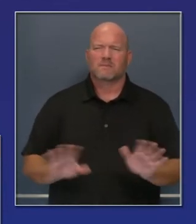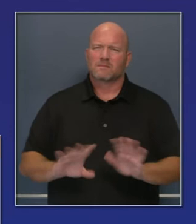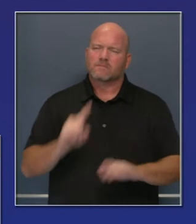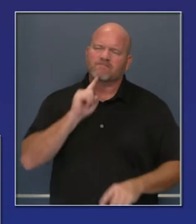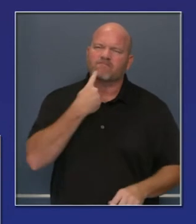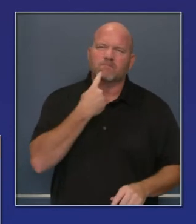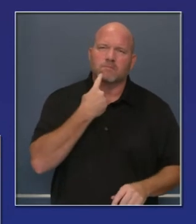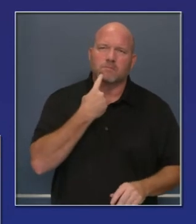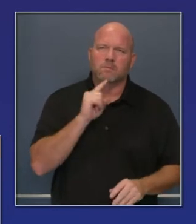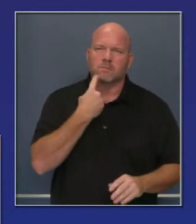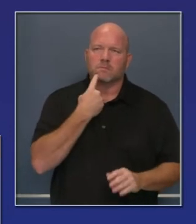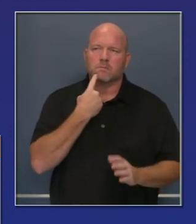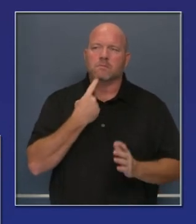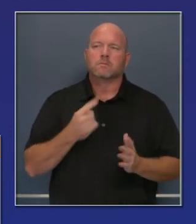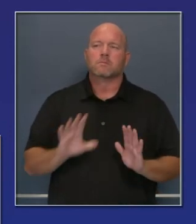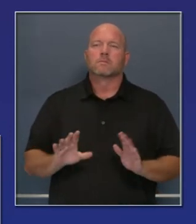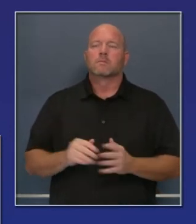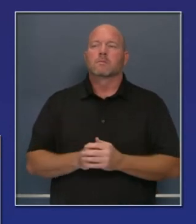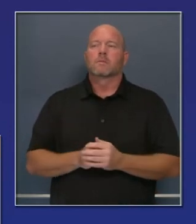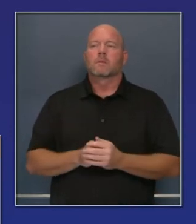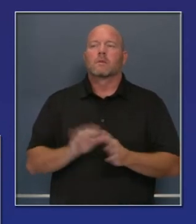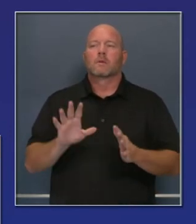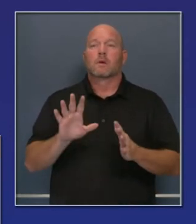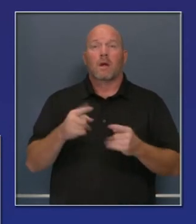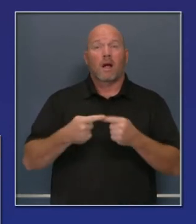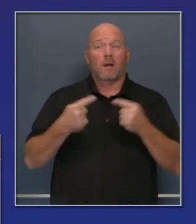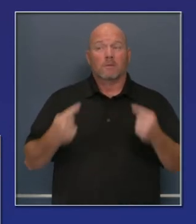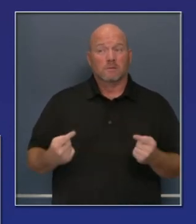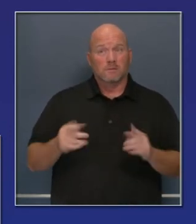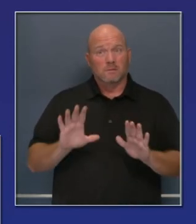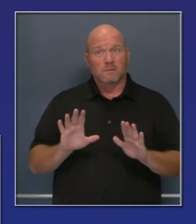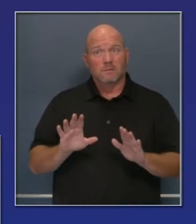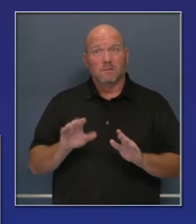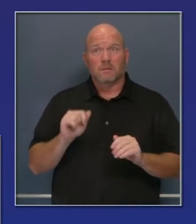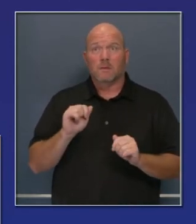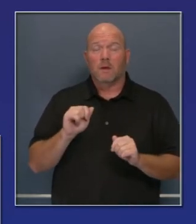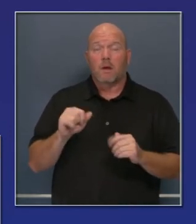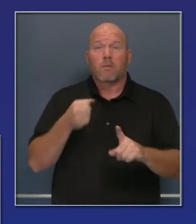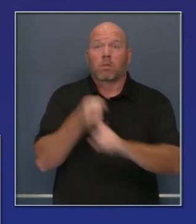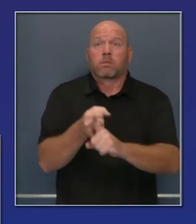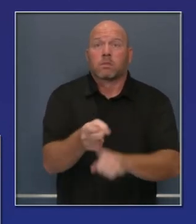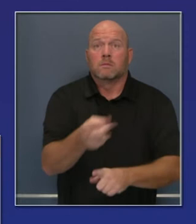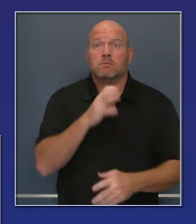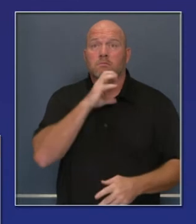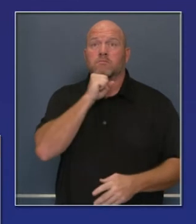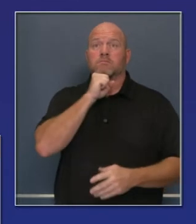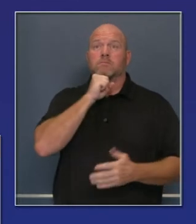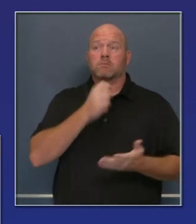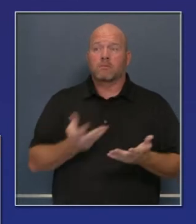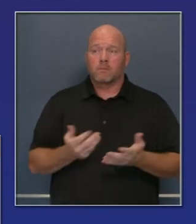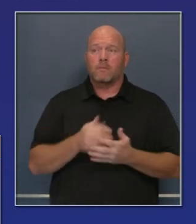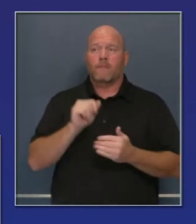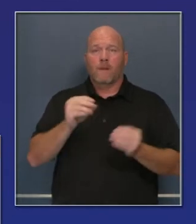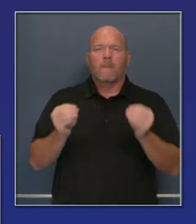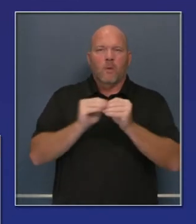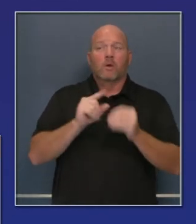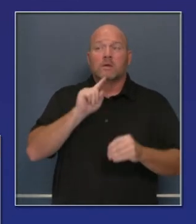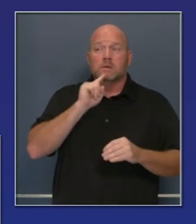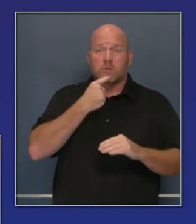enfermedad no es peligrosa. Todo lo contrario, es muy peligrosa,